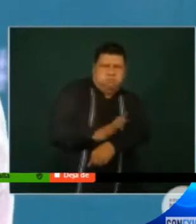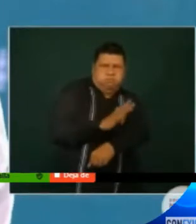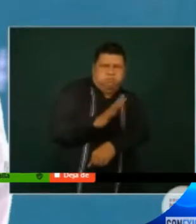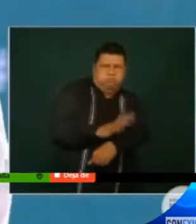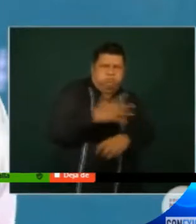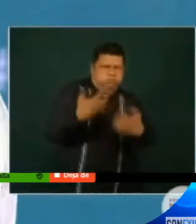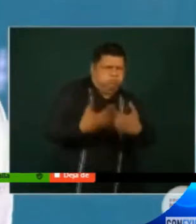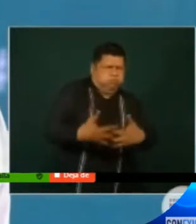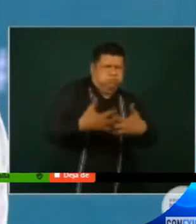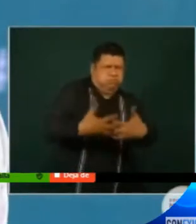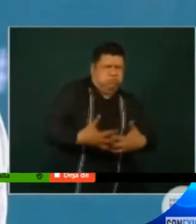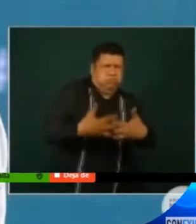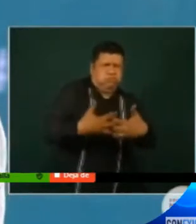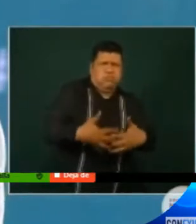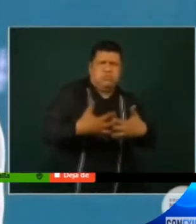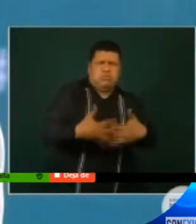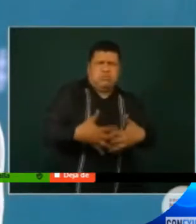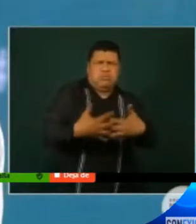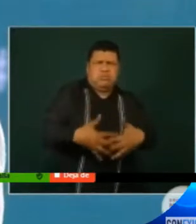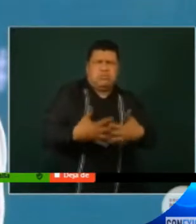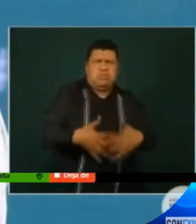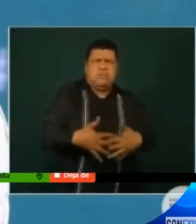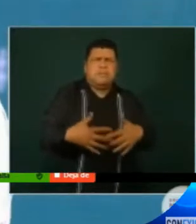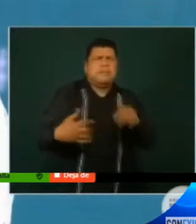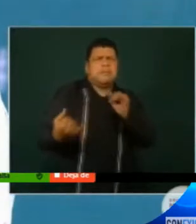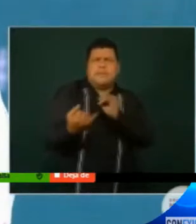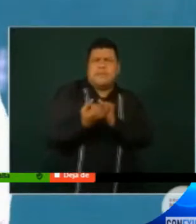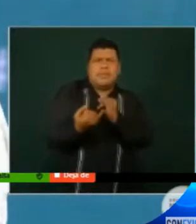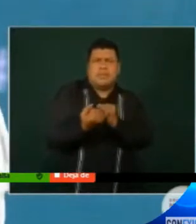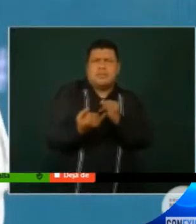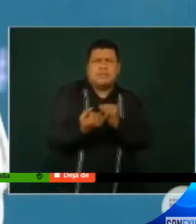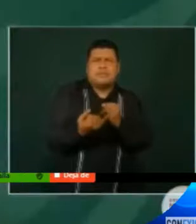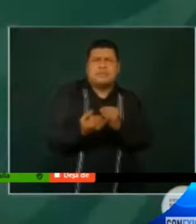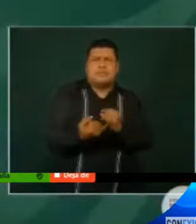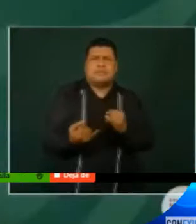además si